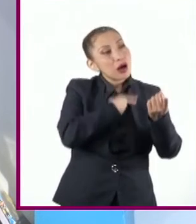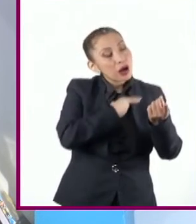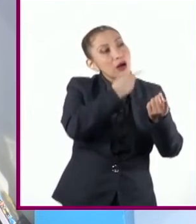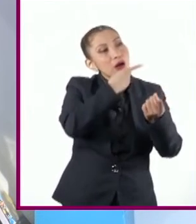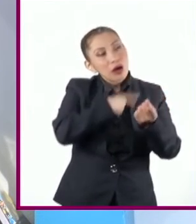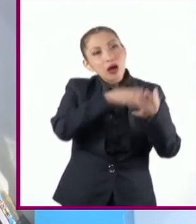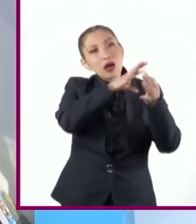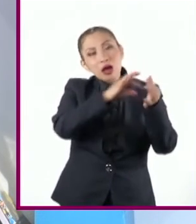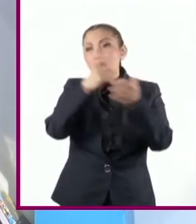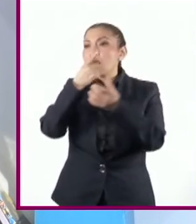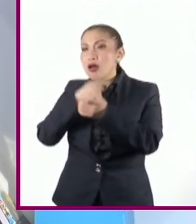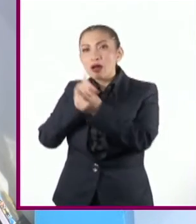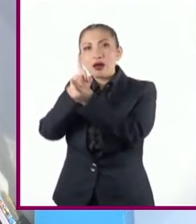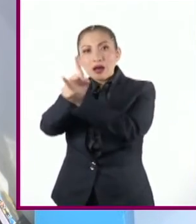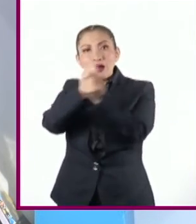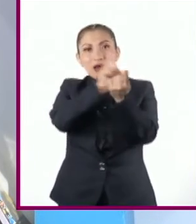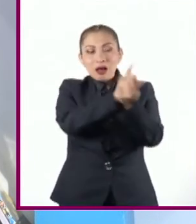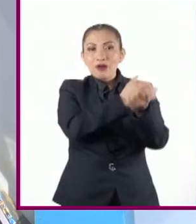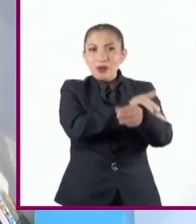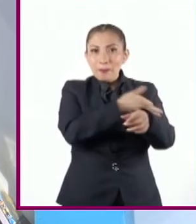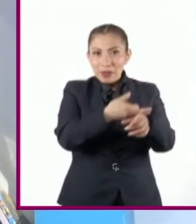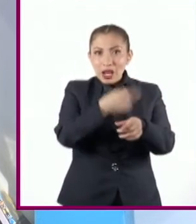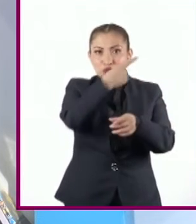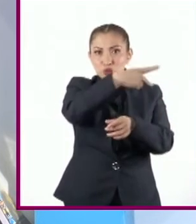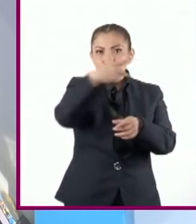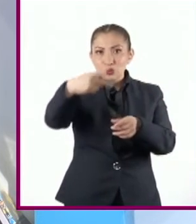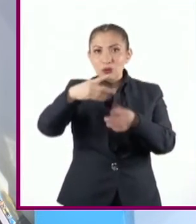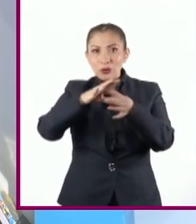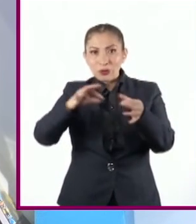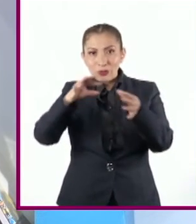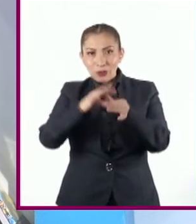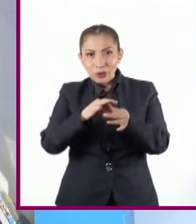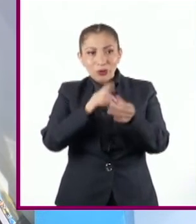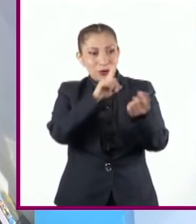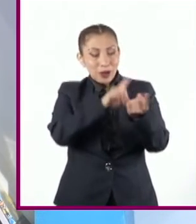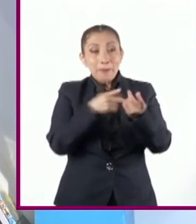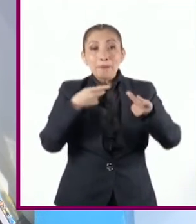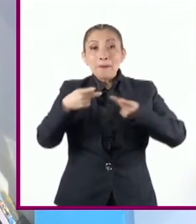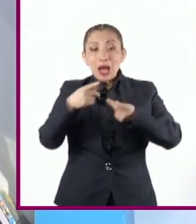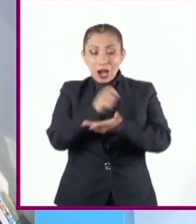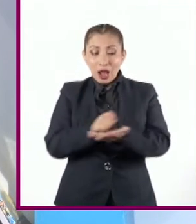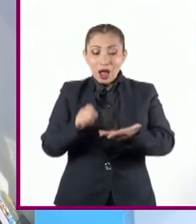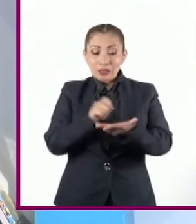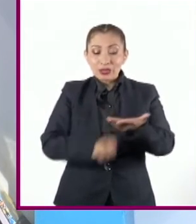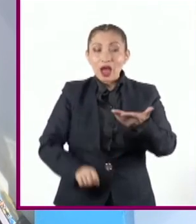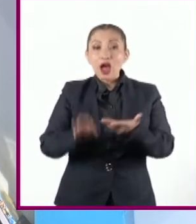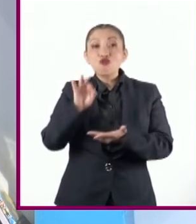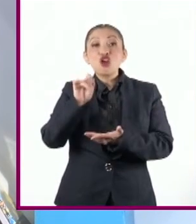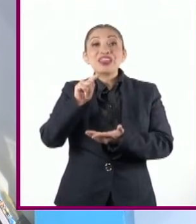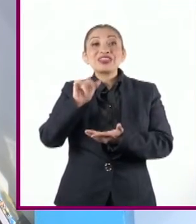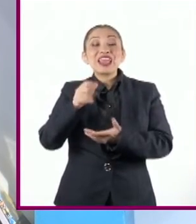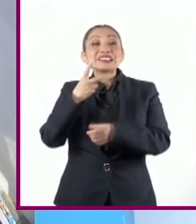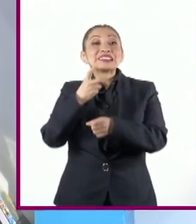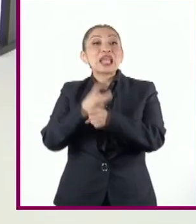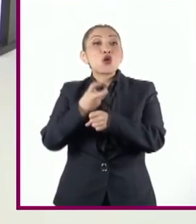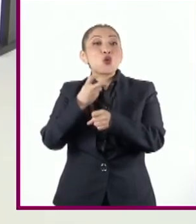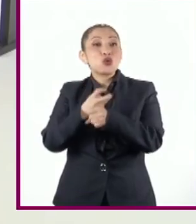proporcionaron sus familiares por medio de sus relatos, estarían elaborando una fuente